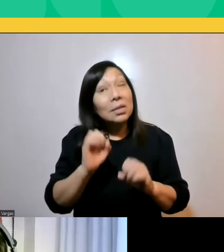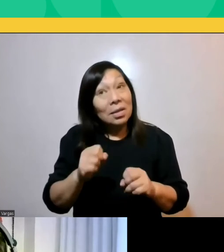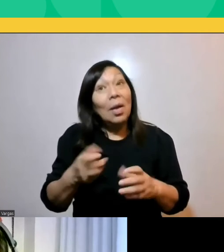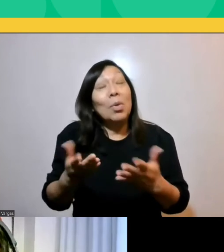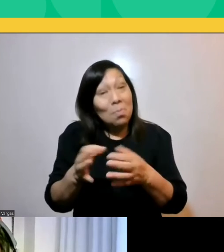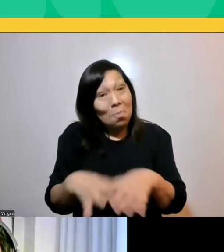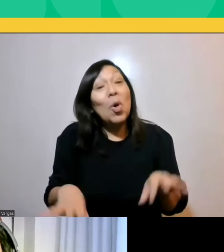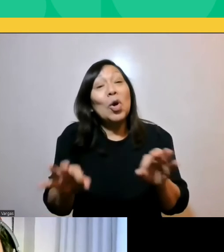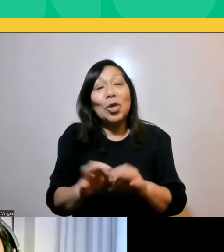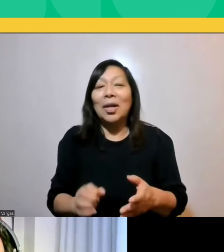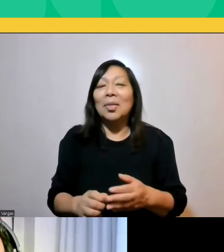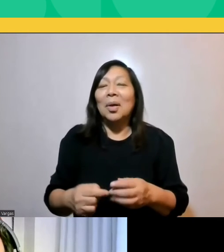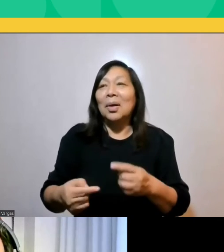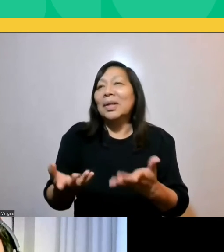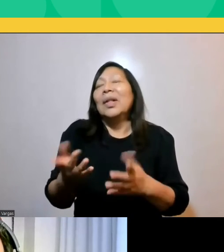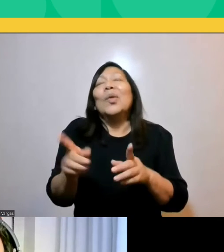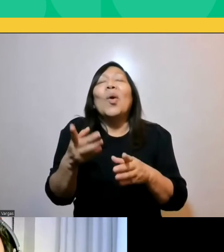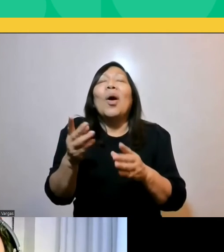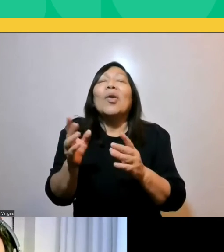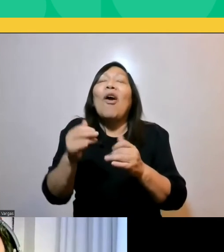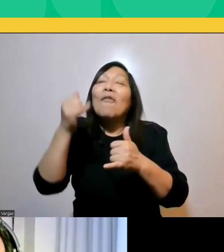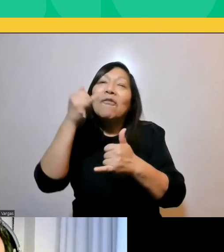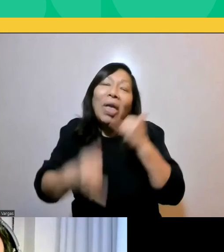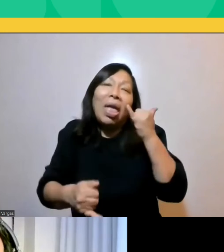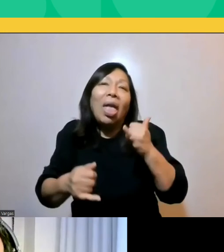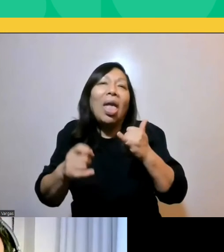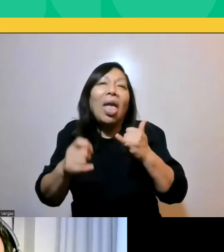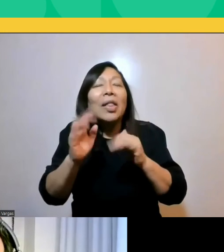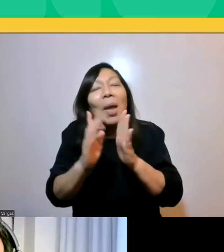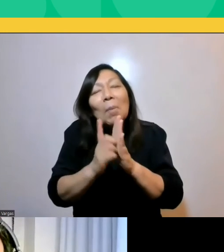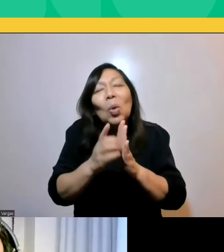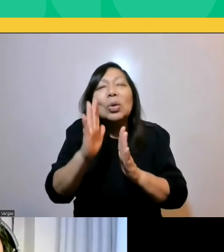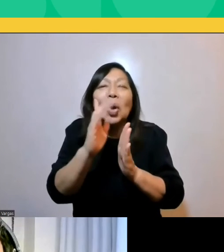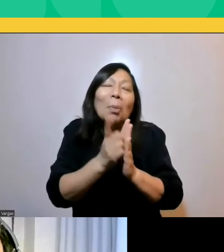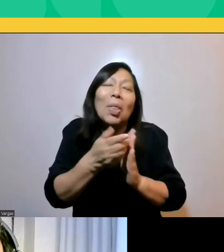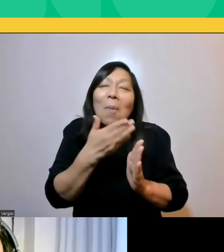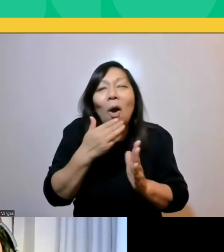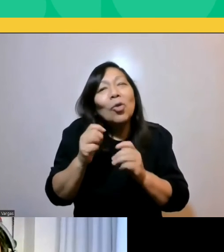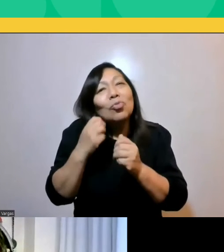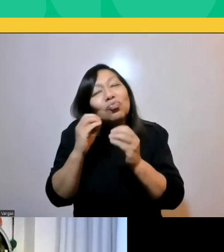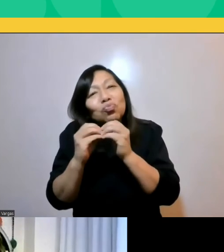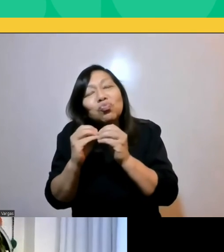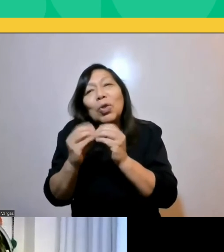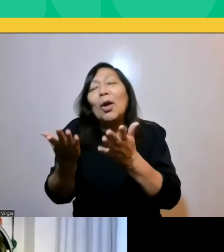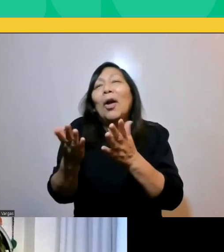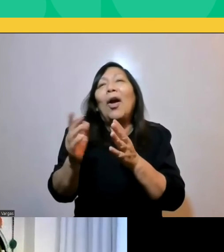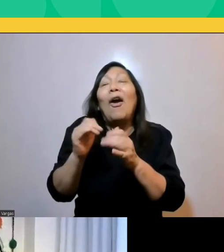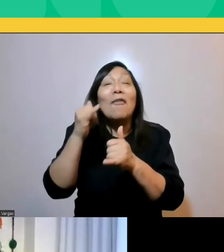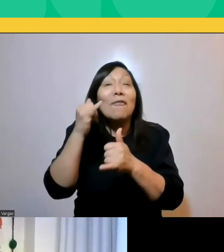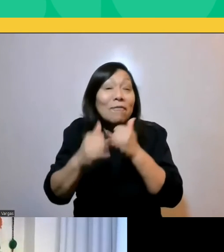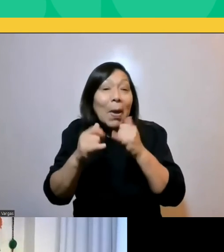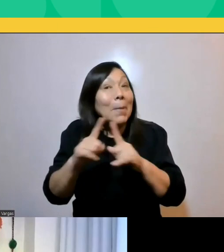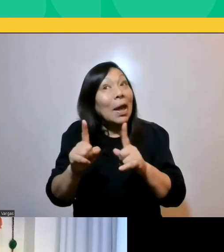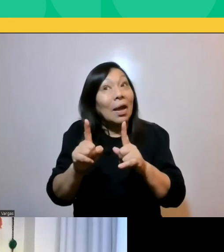todo, hay que ¿no? hacerlo, o sea, tampoco romper Ujú, ese momento de pronto, ¿no? Puedes tomarte 10 minutos, 5 minutos, 10 minutos, 15 minutos, pero